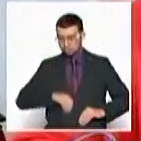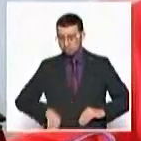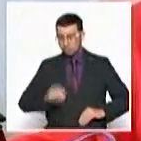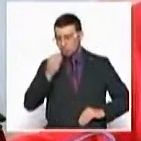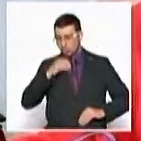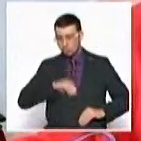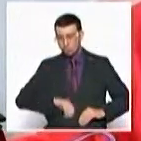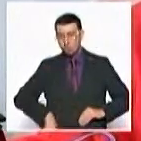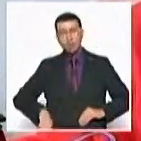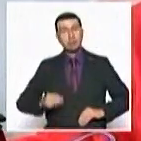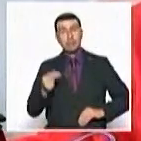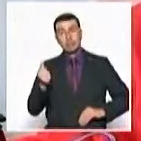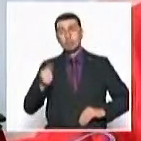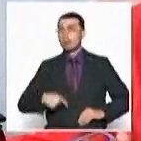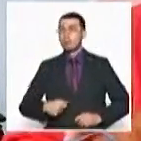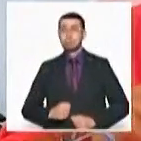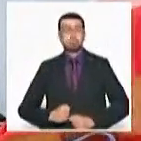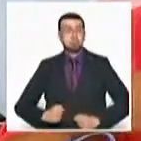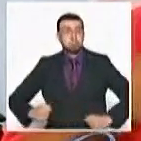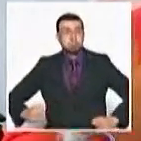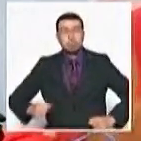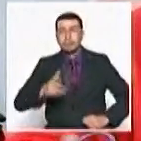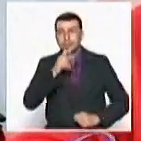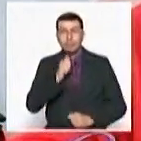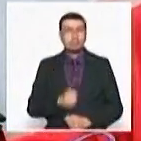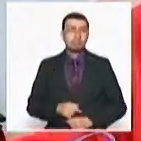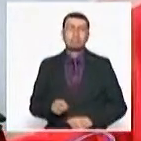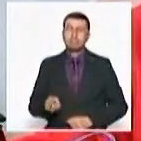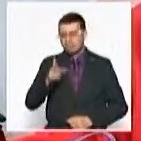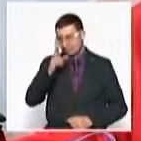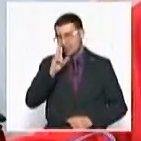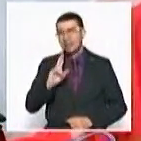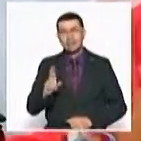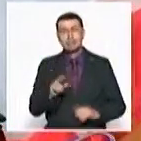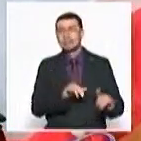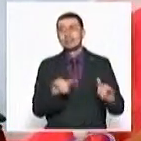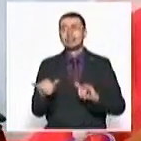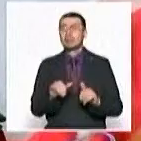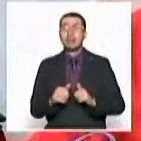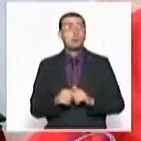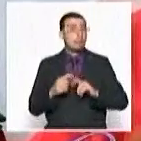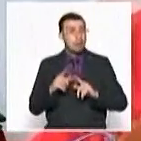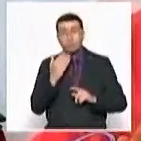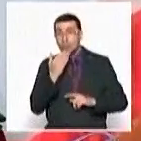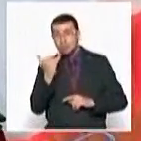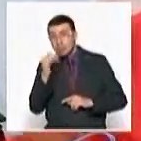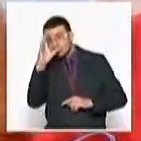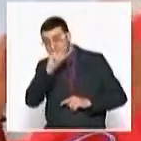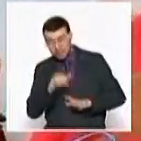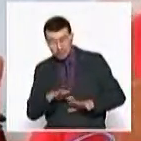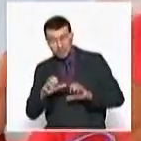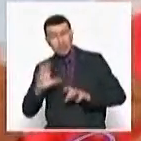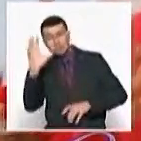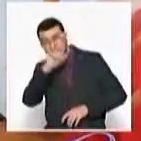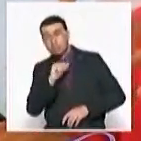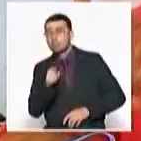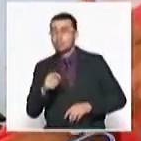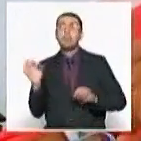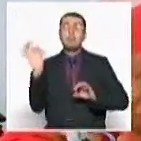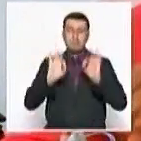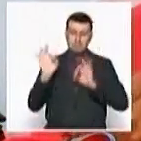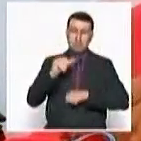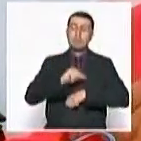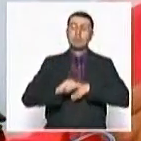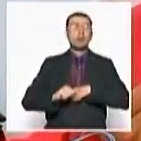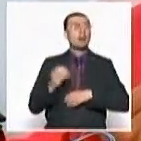no se engorden. Entonces esos son como los efectos secundarios. Pero ya le detectaron eso, hágase la cirugía. ¿Cómo se va a preparar?